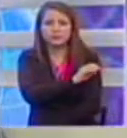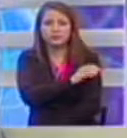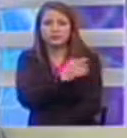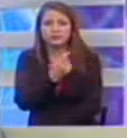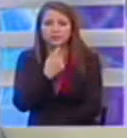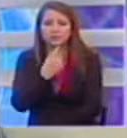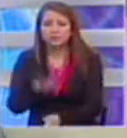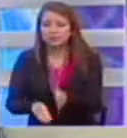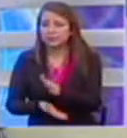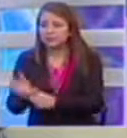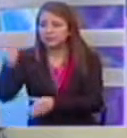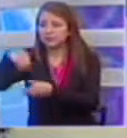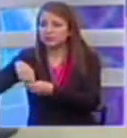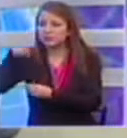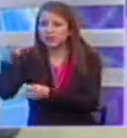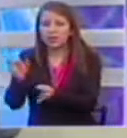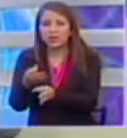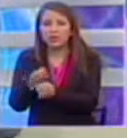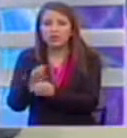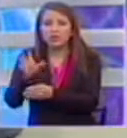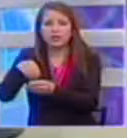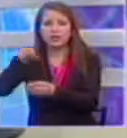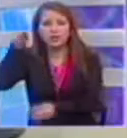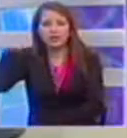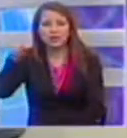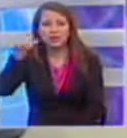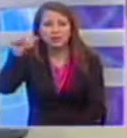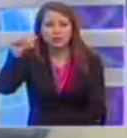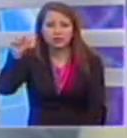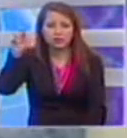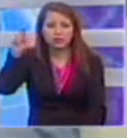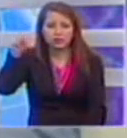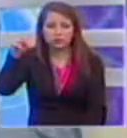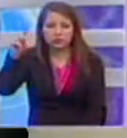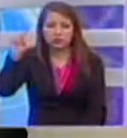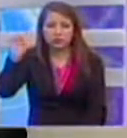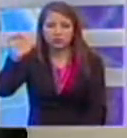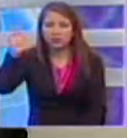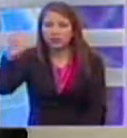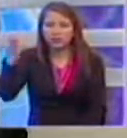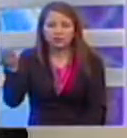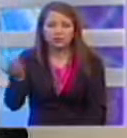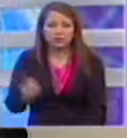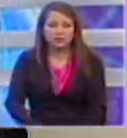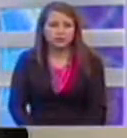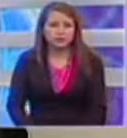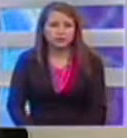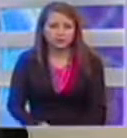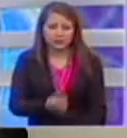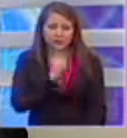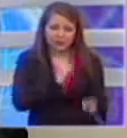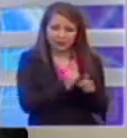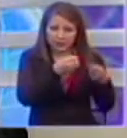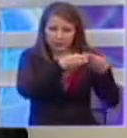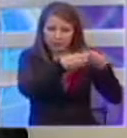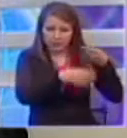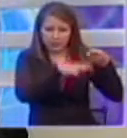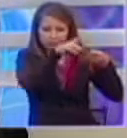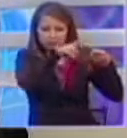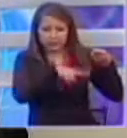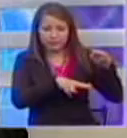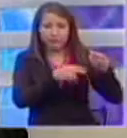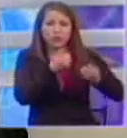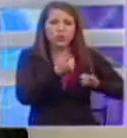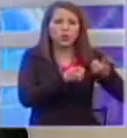a parar como funcionario de Carondelet. Sin embargo, pese a todos estos antecedentes y a la realidad que vivimos en este momento, ¿cuál